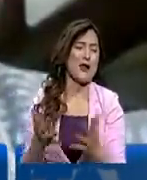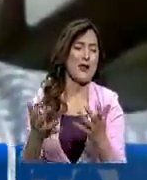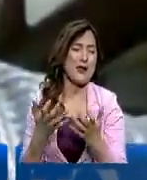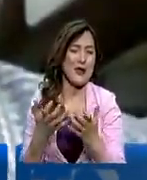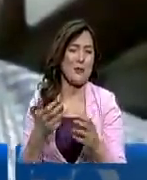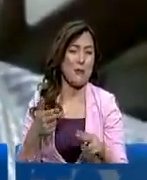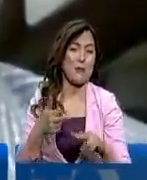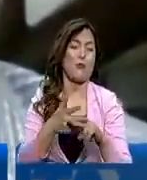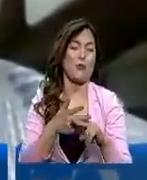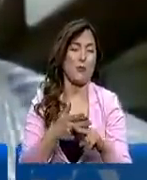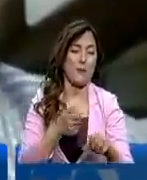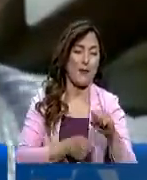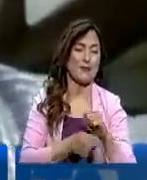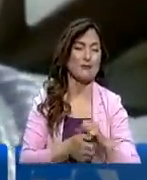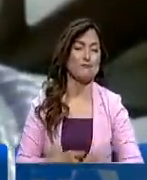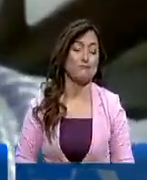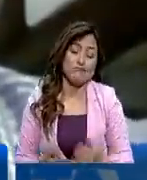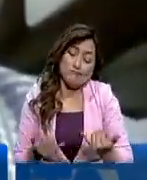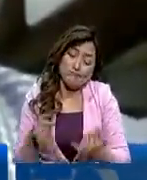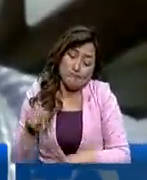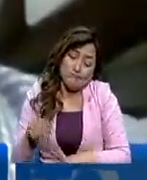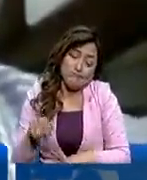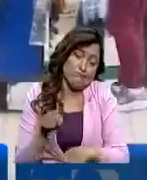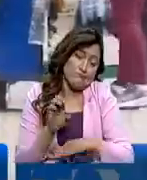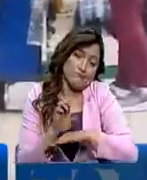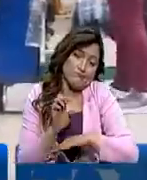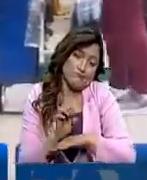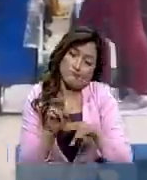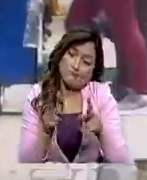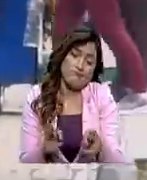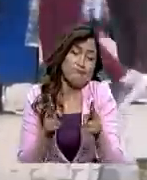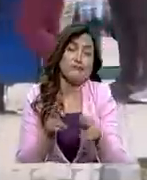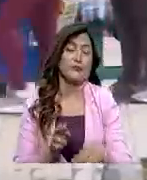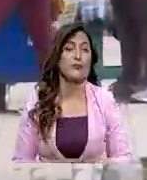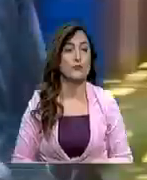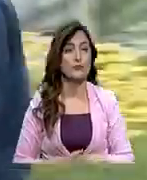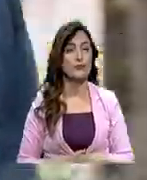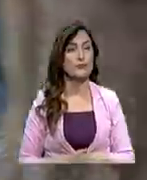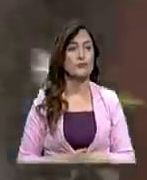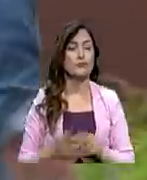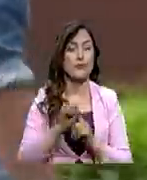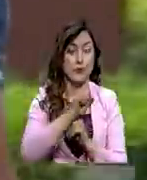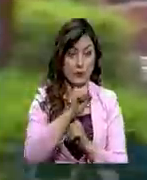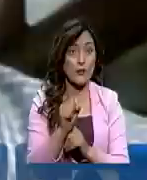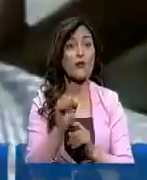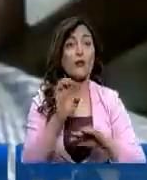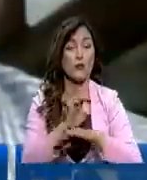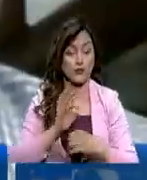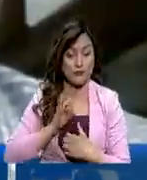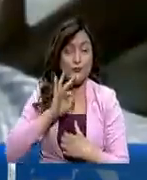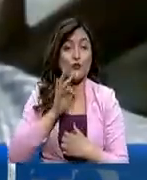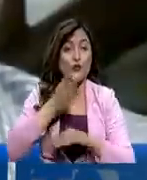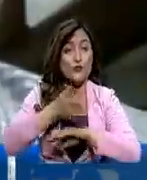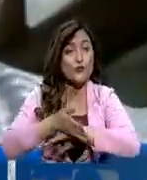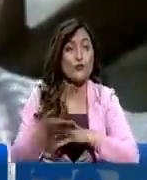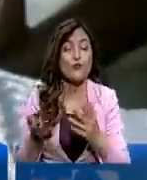me sorprendería que, dadas las circunstancias que tenemos ahorita, eso se esté aplicando en Ecuador. A esto se suma la situación económica post-pandemia. La cosa